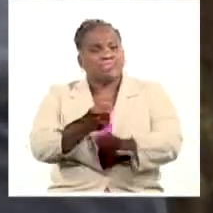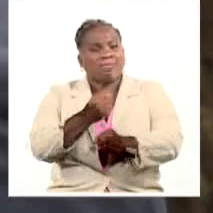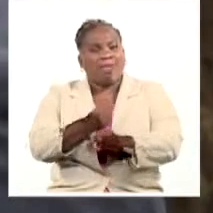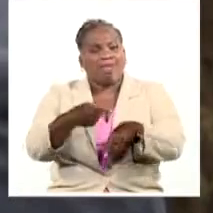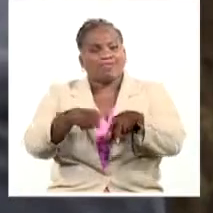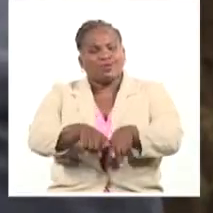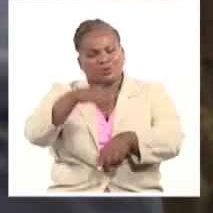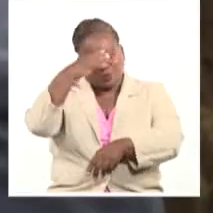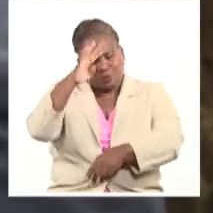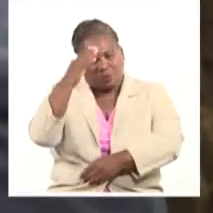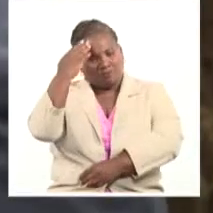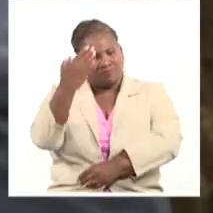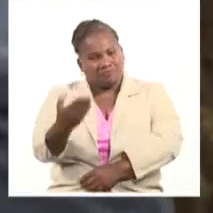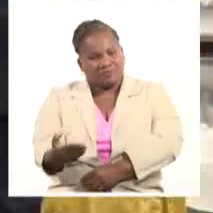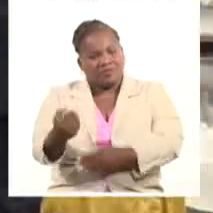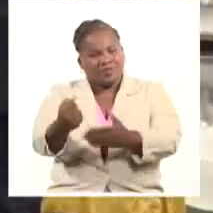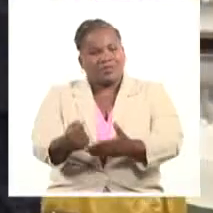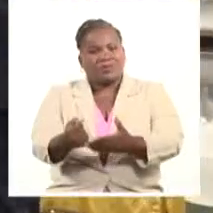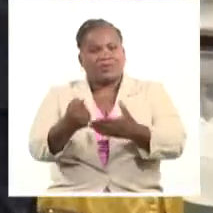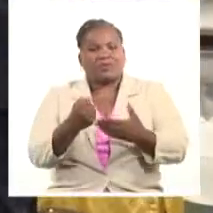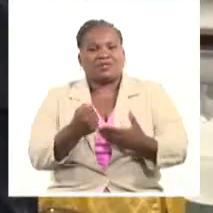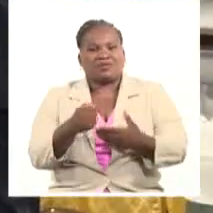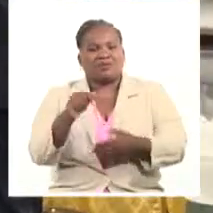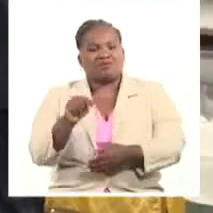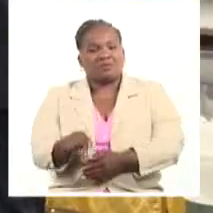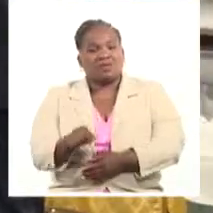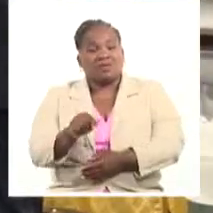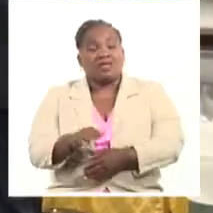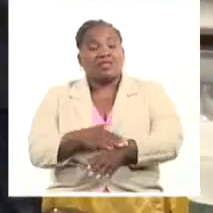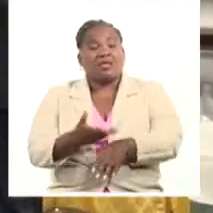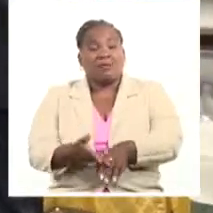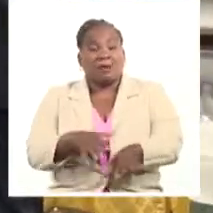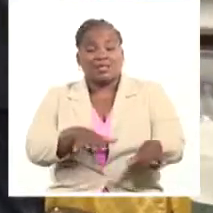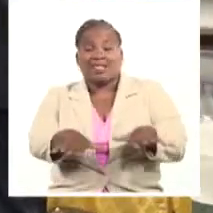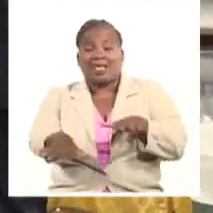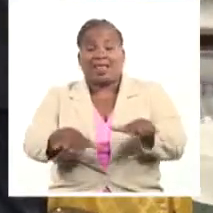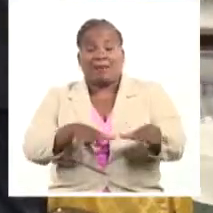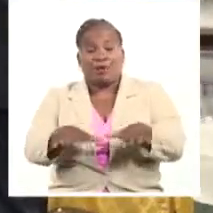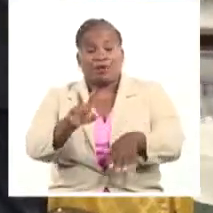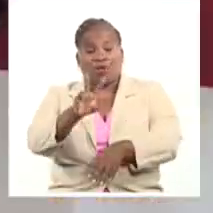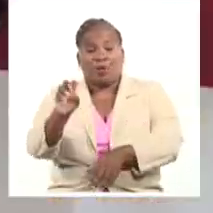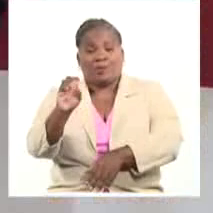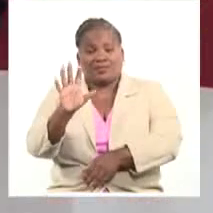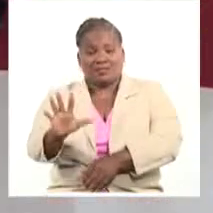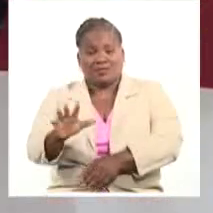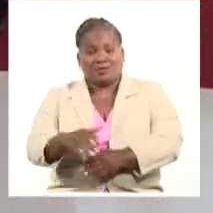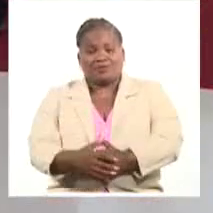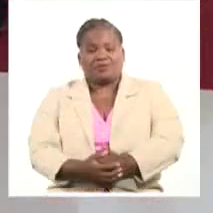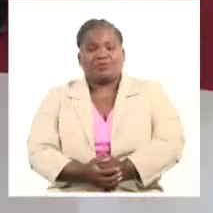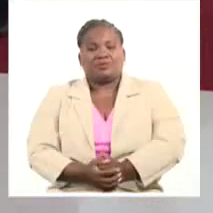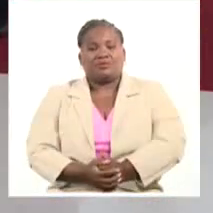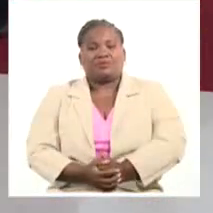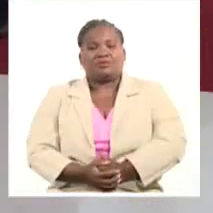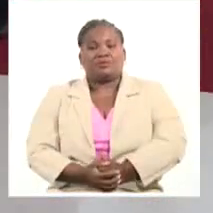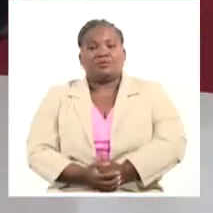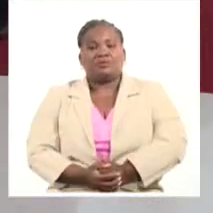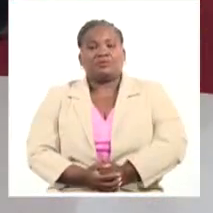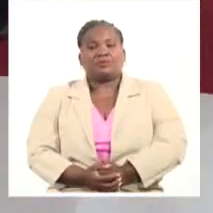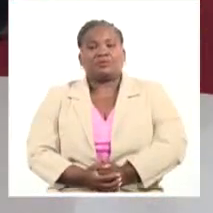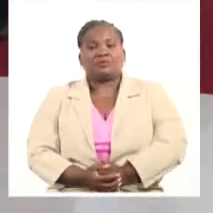caribeña y agradeció su colaboración, en particular después del terremoto de 2005.